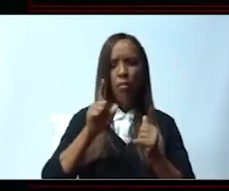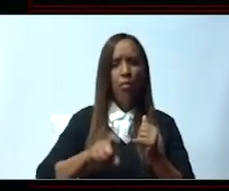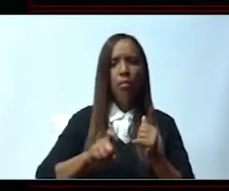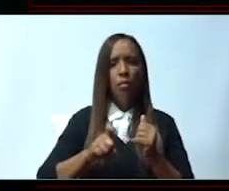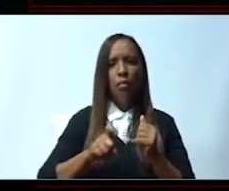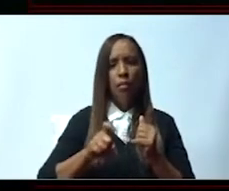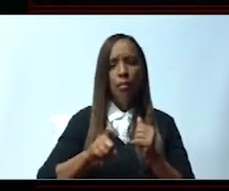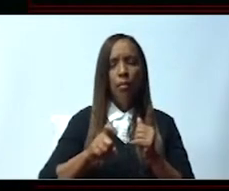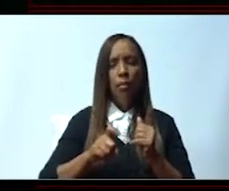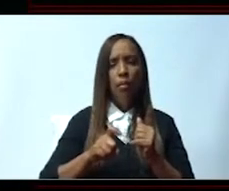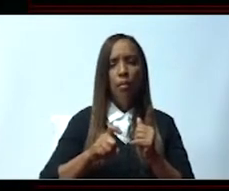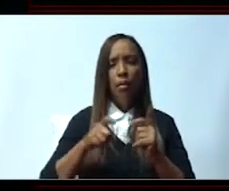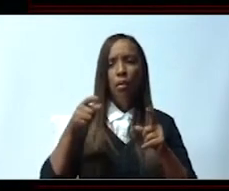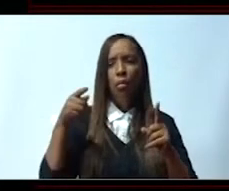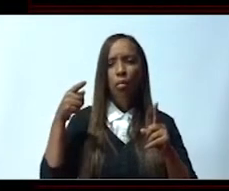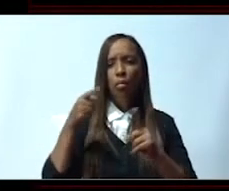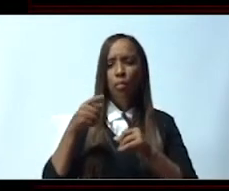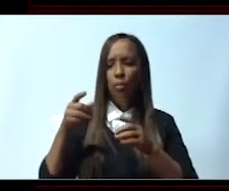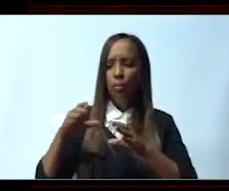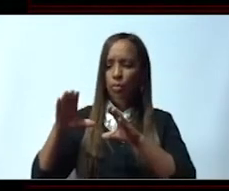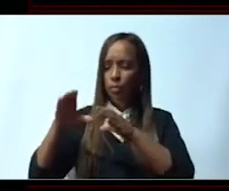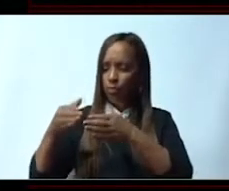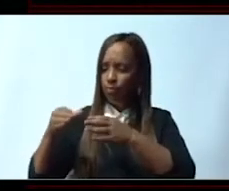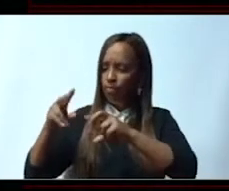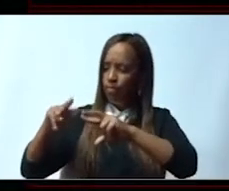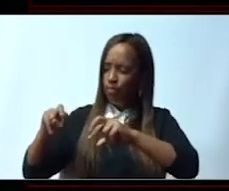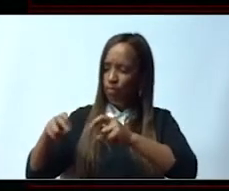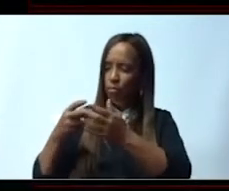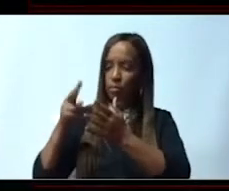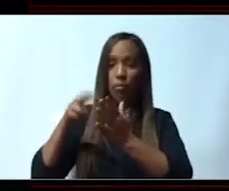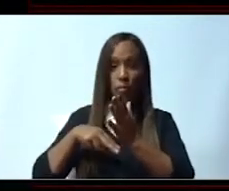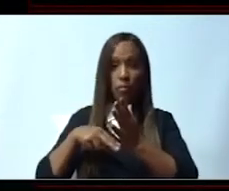Voten, por favor. Muchos diputados no han votado.